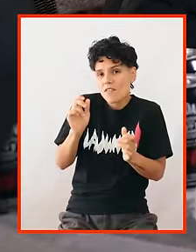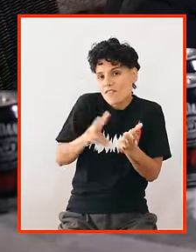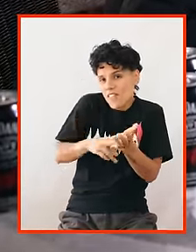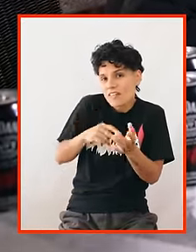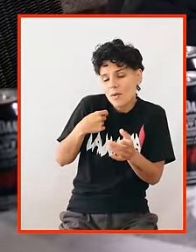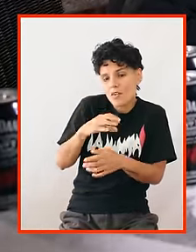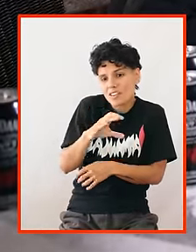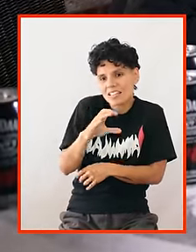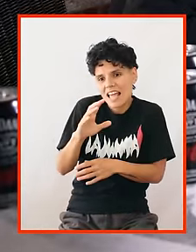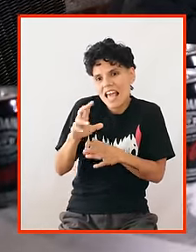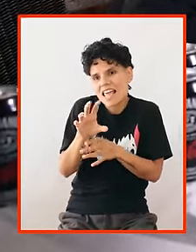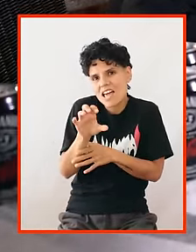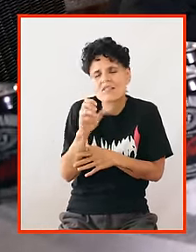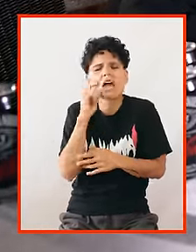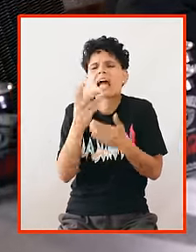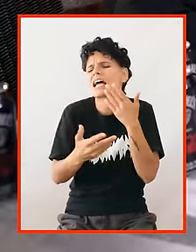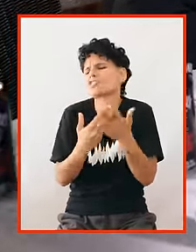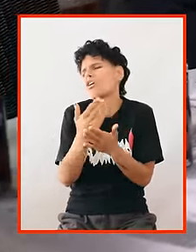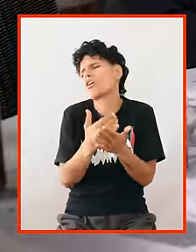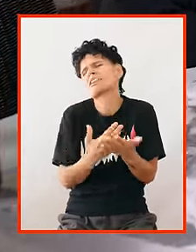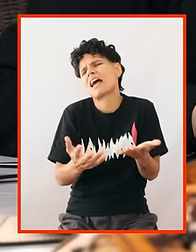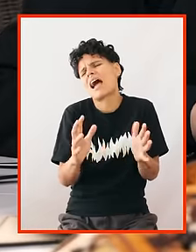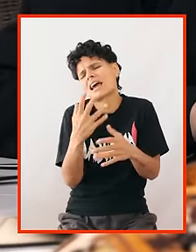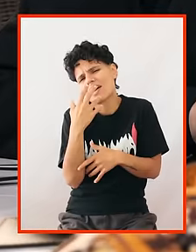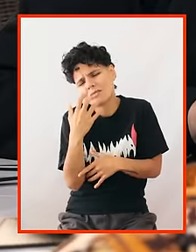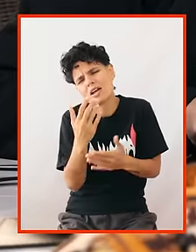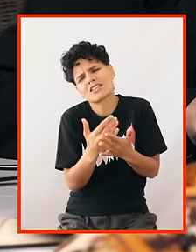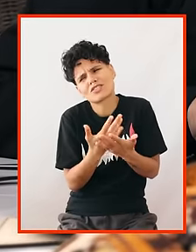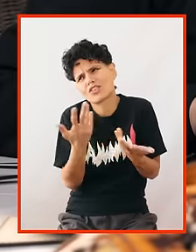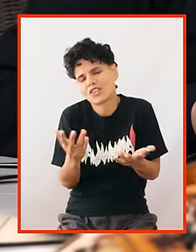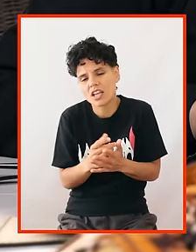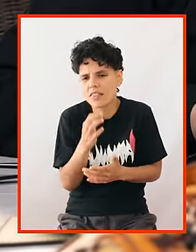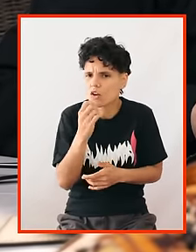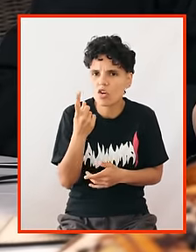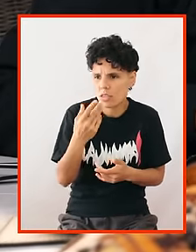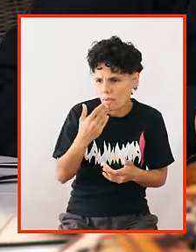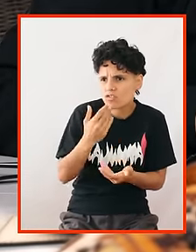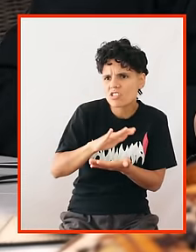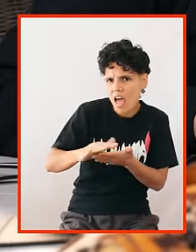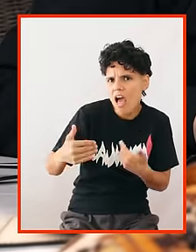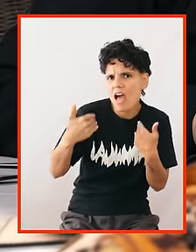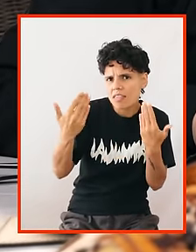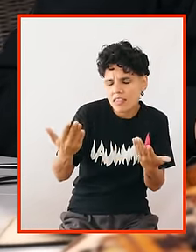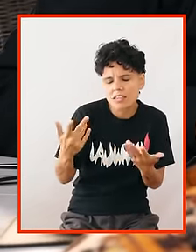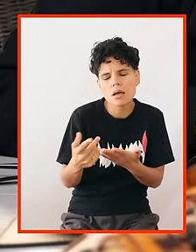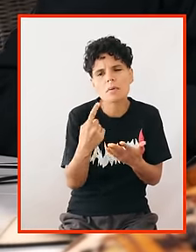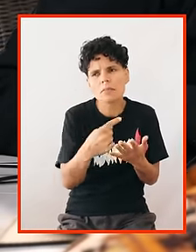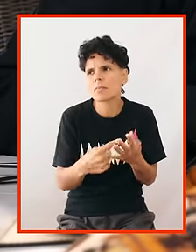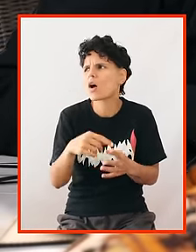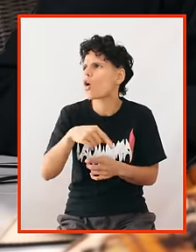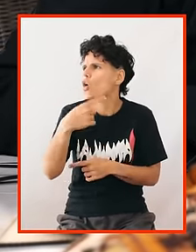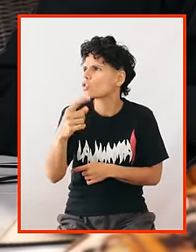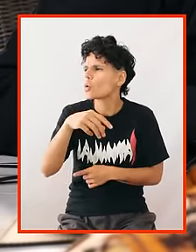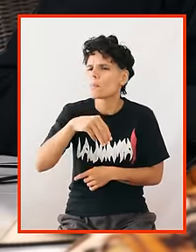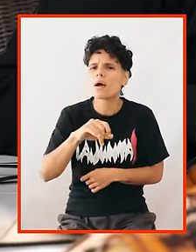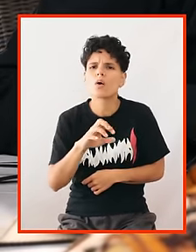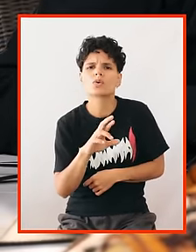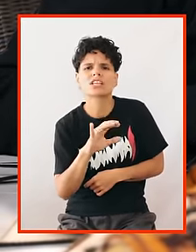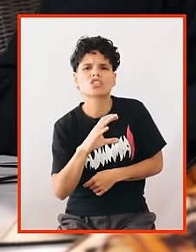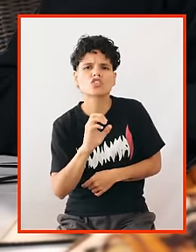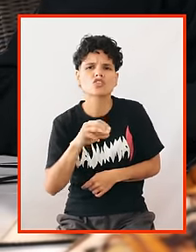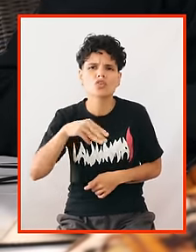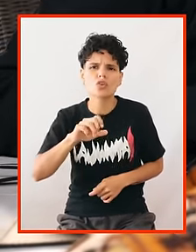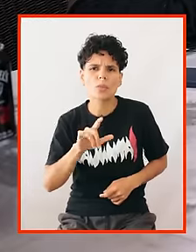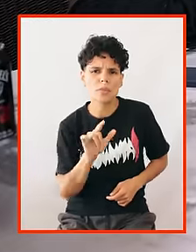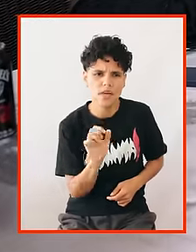vamos a estudiar a grabar canciones. Tenían las canciones. Dijo, venga, mañana a terminarlo, no les voy a cobrar nada. También muy generoso, Mauricio Melo, que fue el productor del